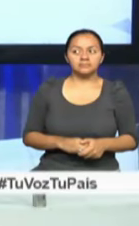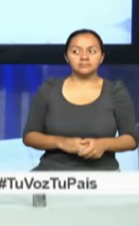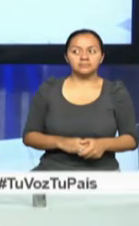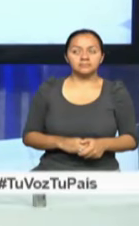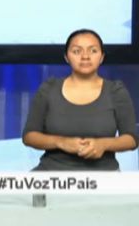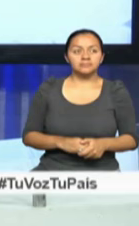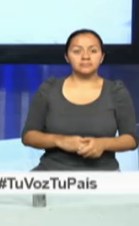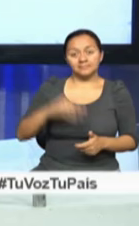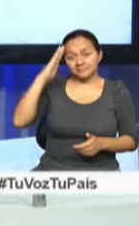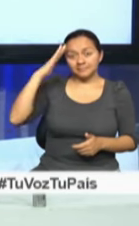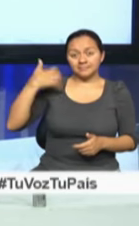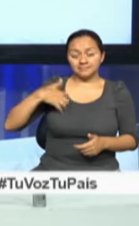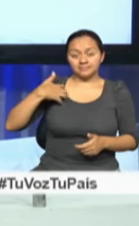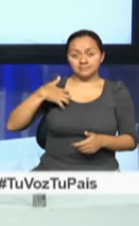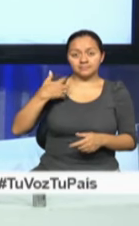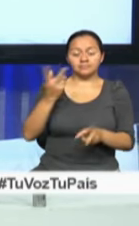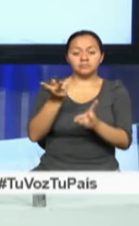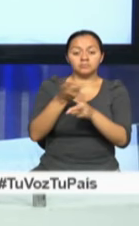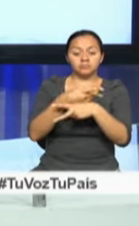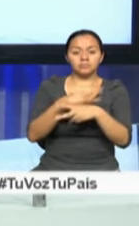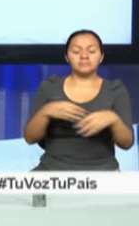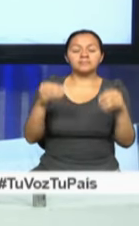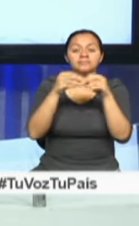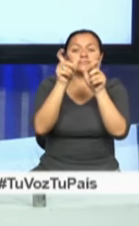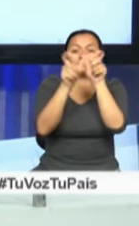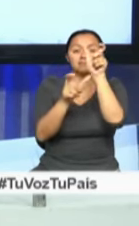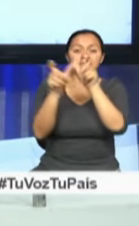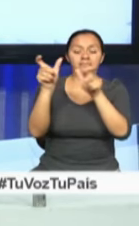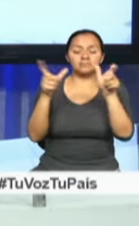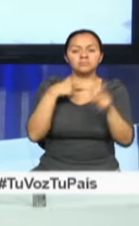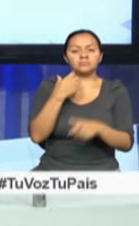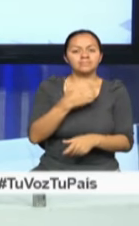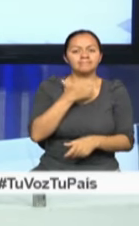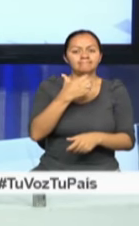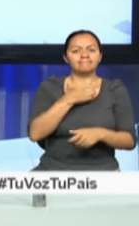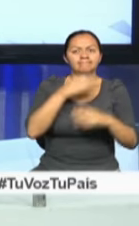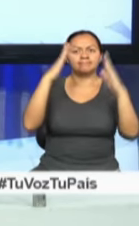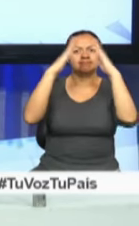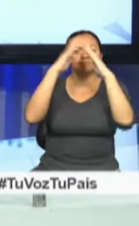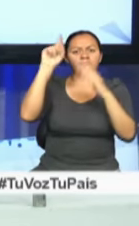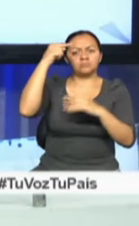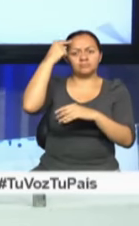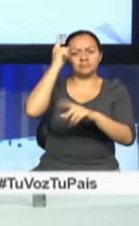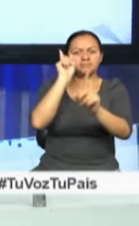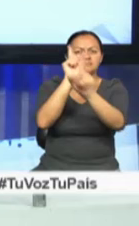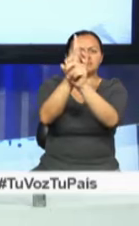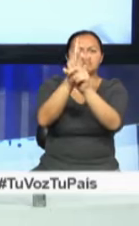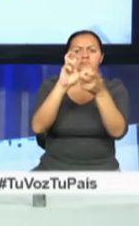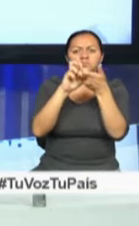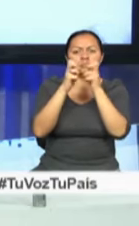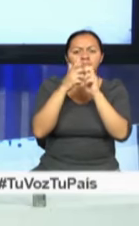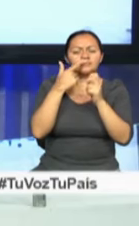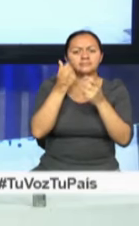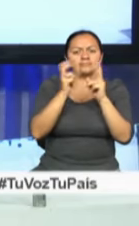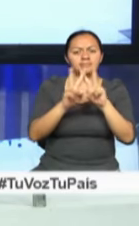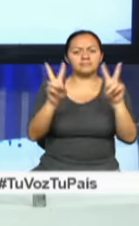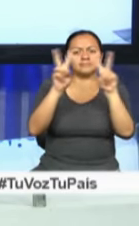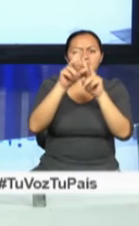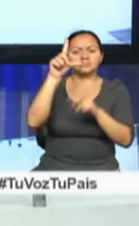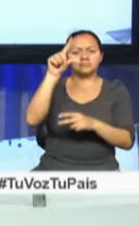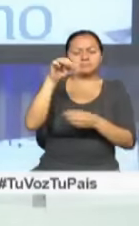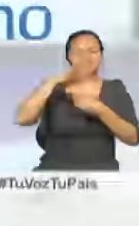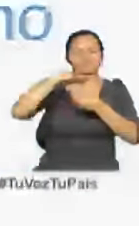En Argentina, productores y ciudadanos protestaron frente a la Casa de Gobierno, exigiendo un precio más justo para la yerba de mate.